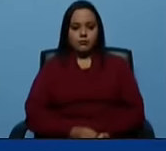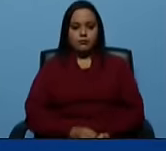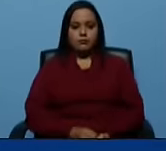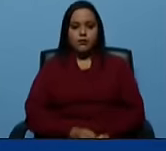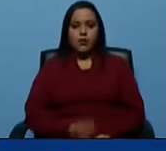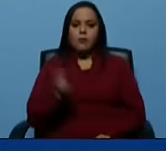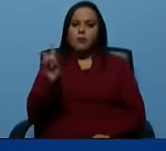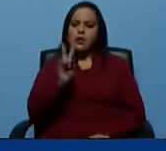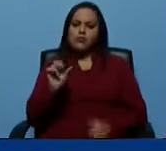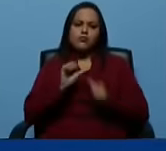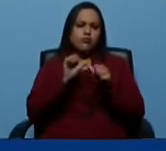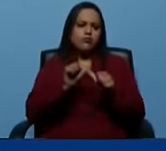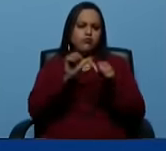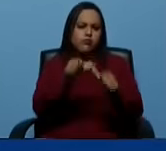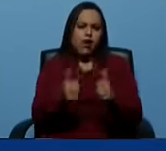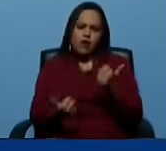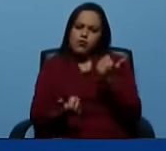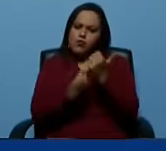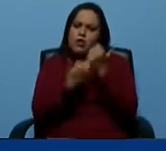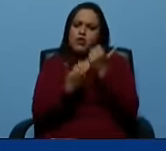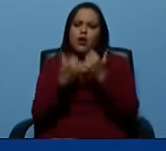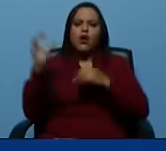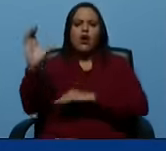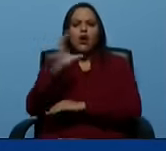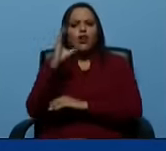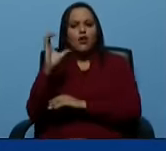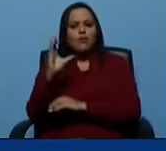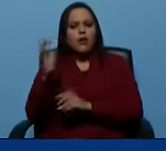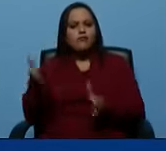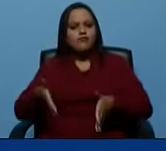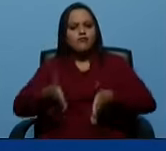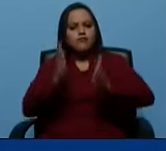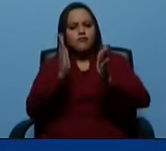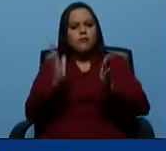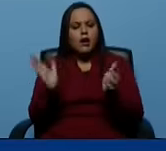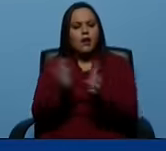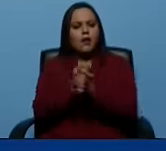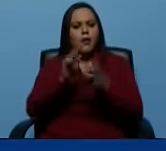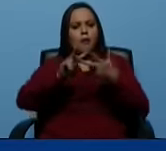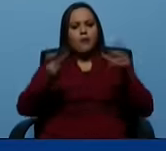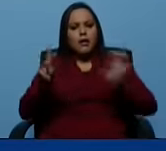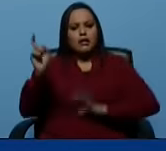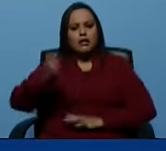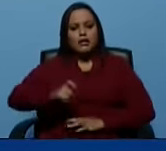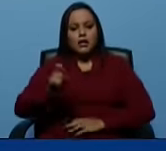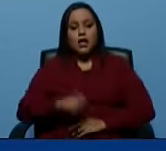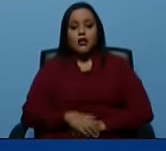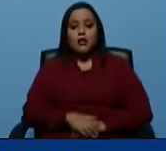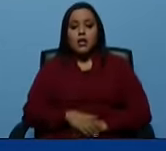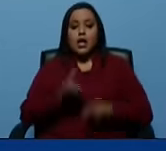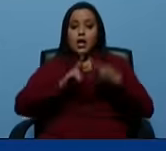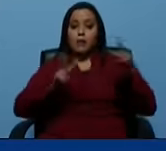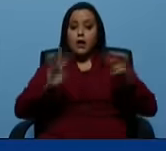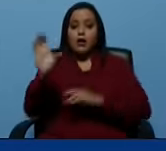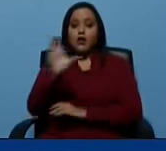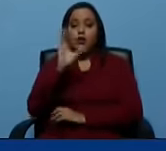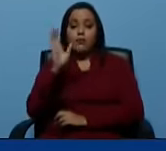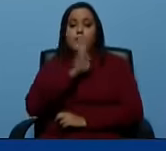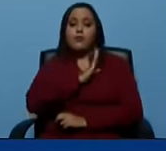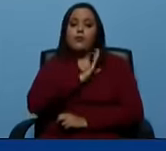Venezuela seguirá ayudando a Colombia a transitar el camino de la paz necesaria. La paz de Colombia es la paz de